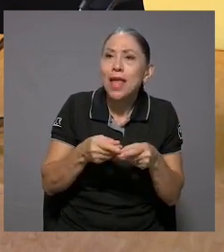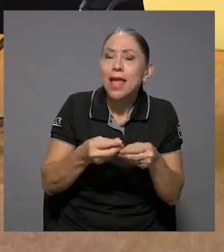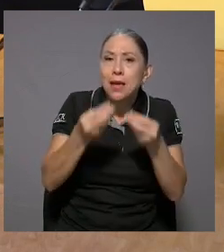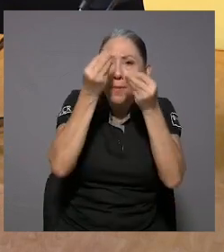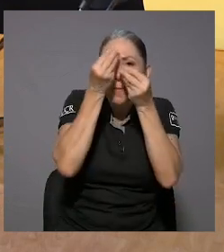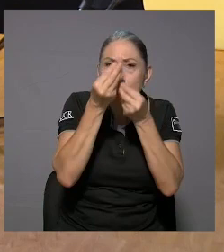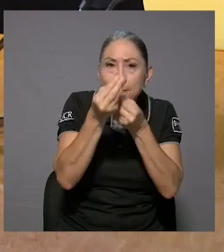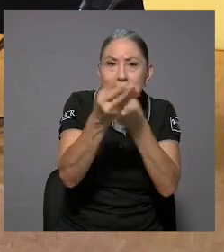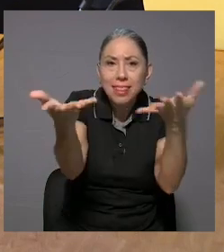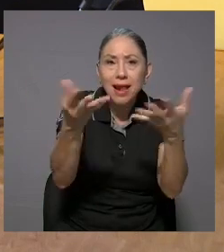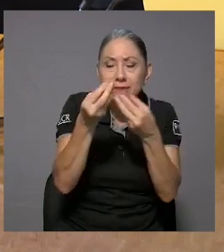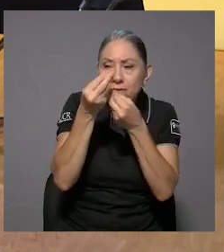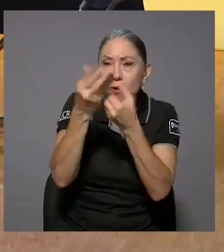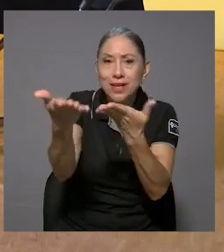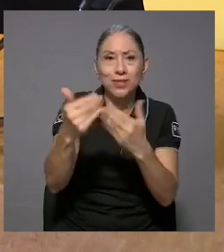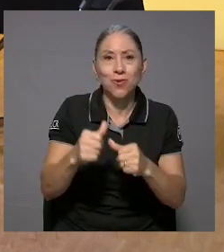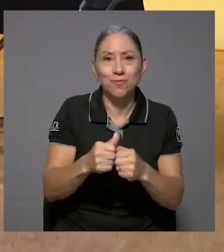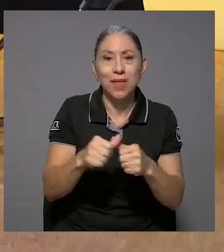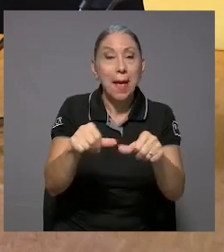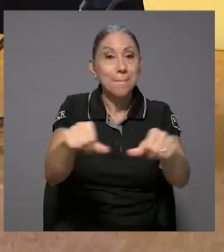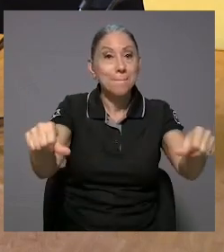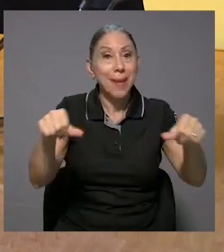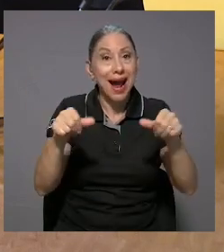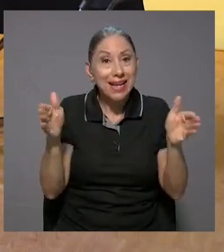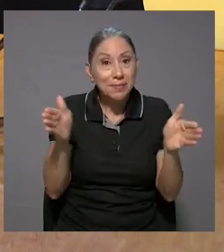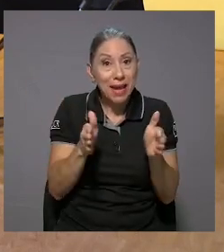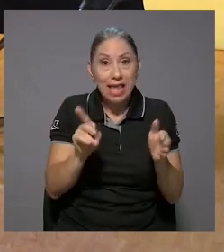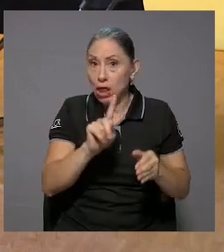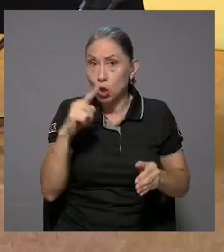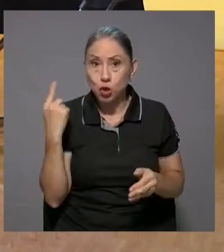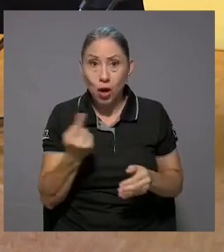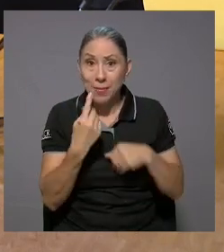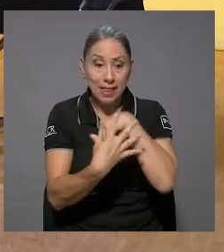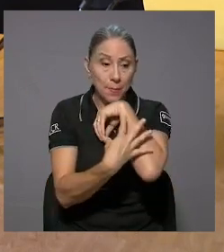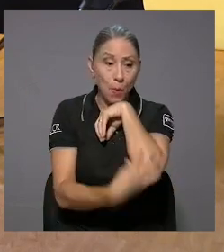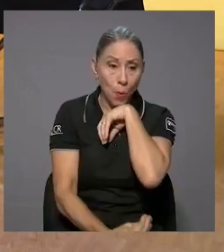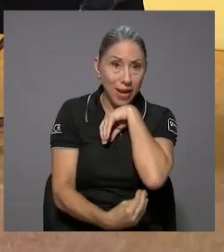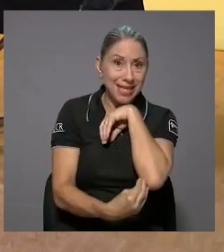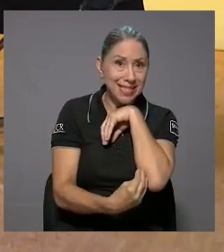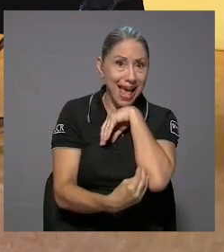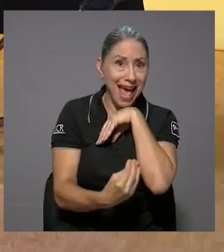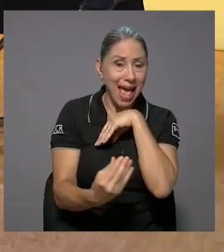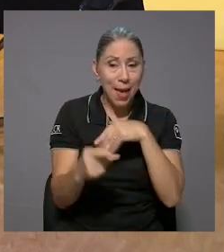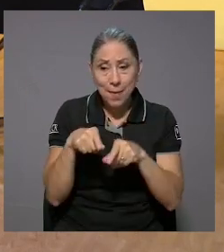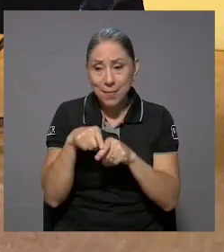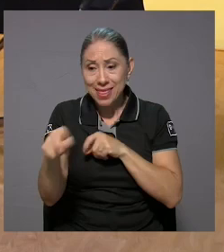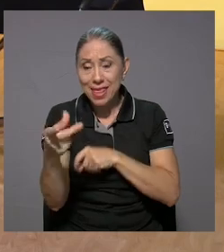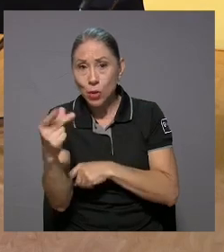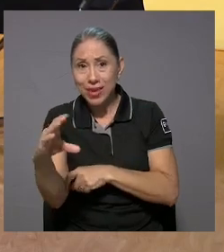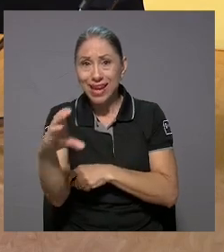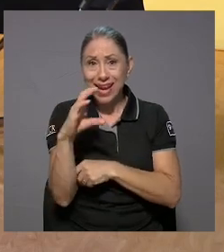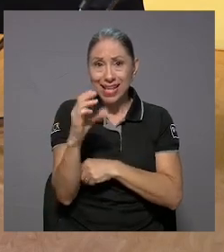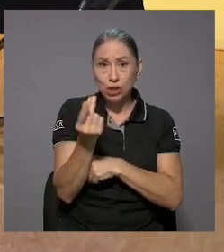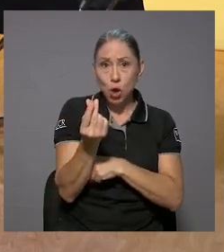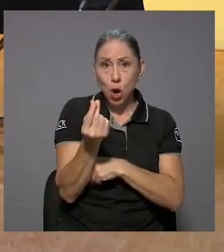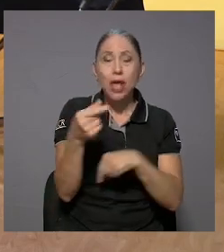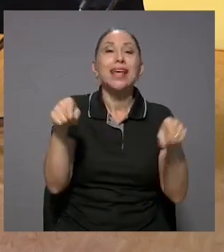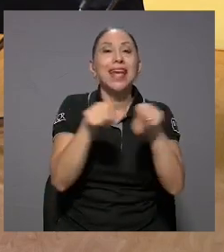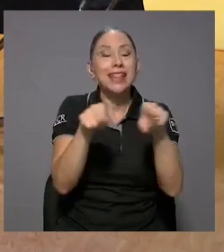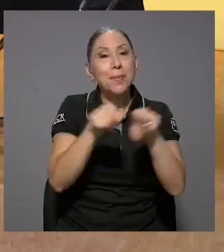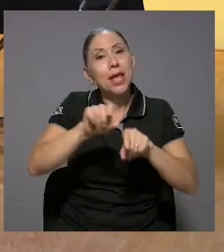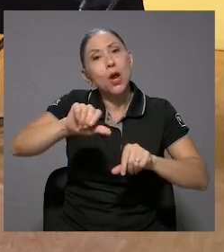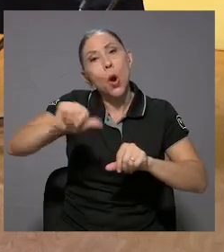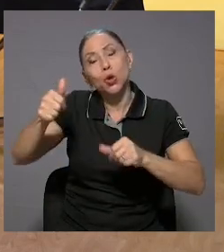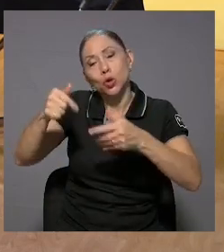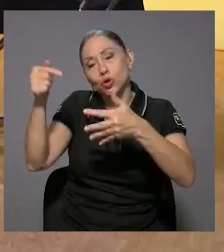también brindar información, por ejemplo, para áreas pequeñas, no solamente de la pobreza a través del ingreso, sino también